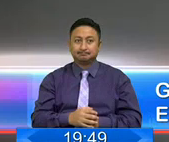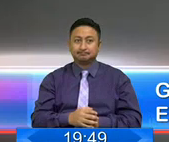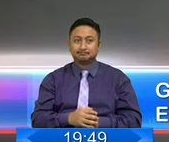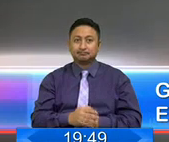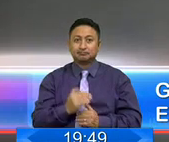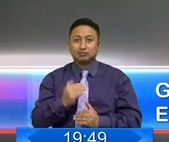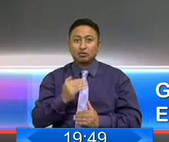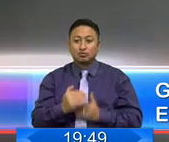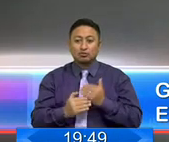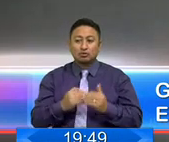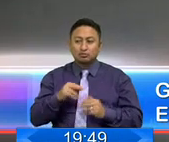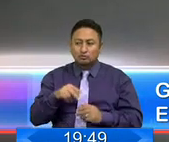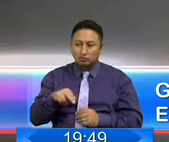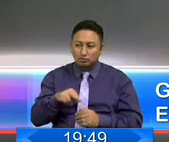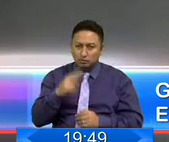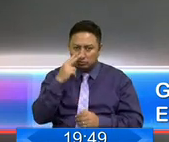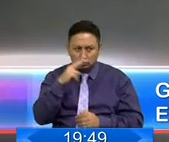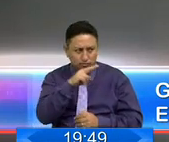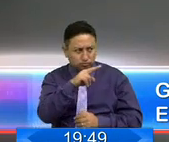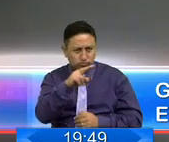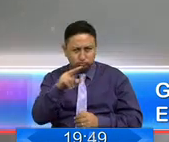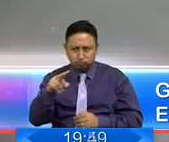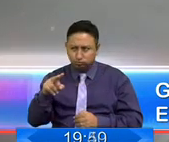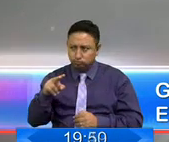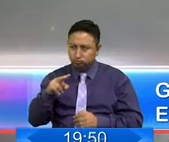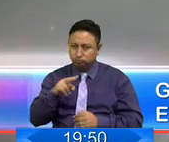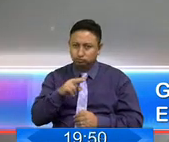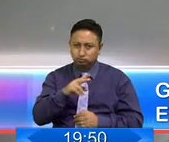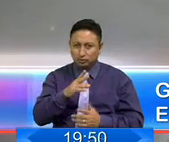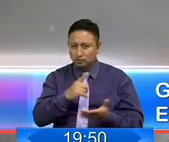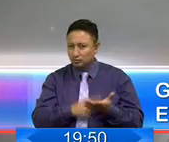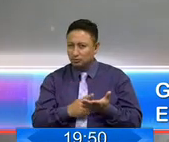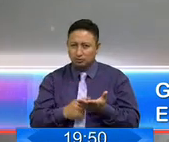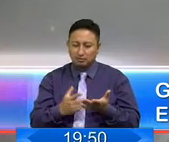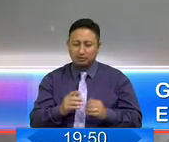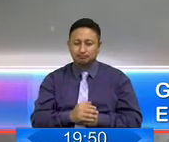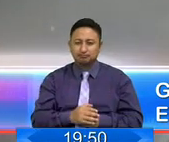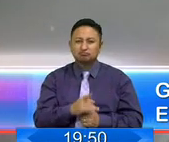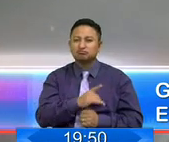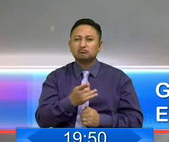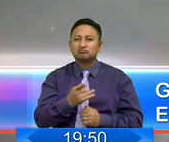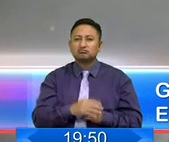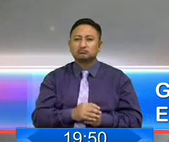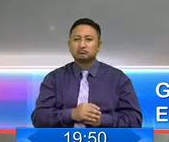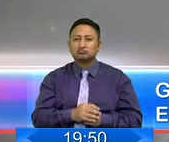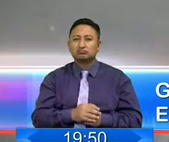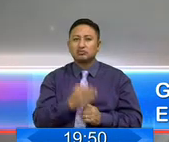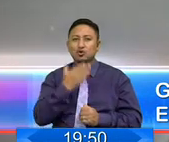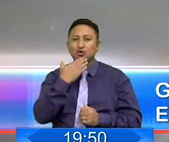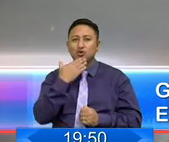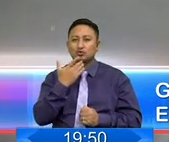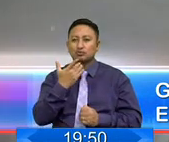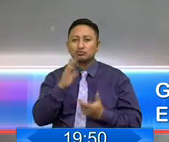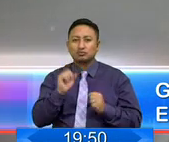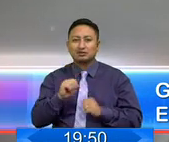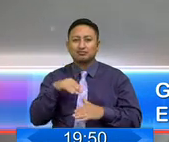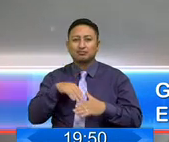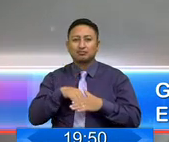Avanzaron un poco más para observar y analizar la situación. Querían encontrar la forma más fácil de